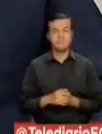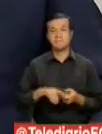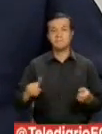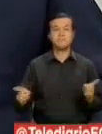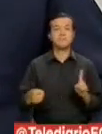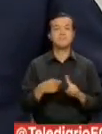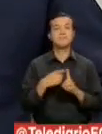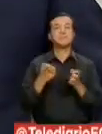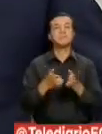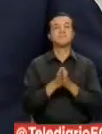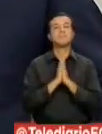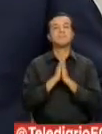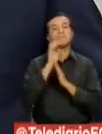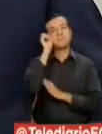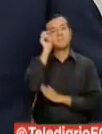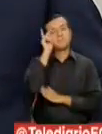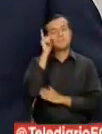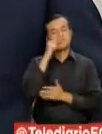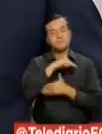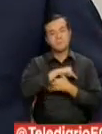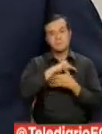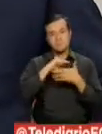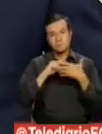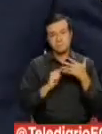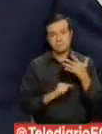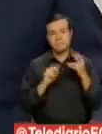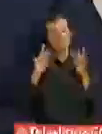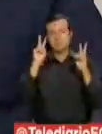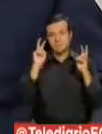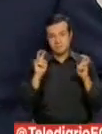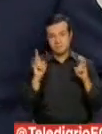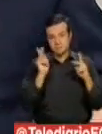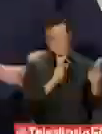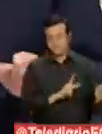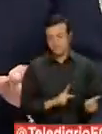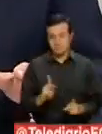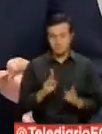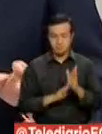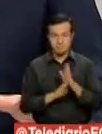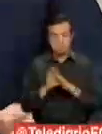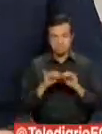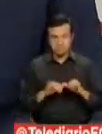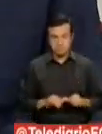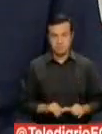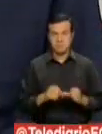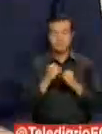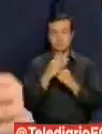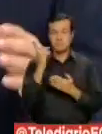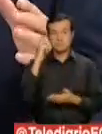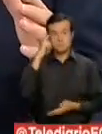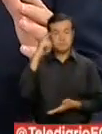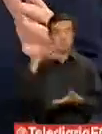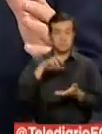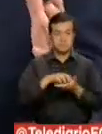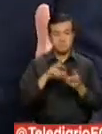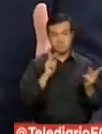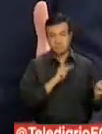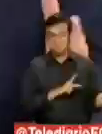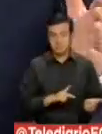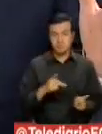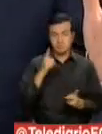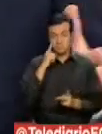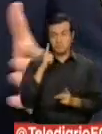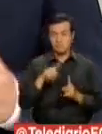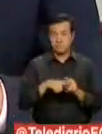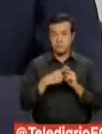le quiero pedir un criterio general sobre el contenido de este plan de prosperidad anunciado por el gobierno y que estaría